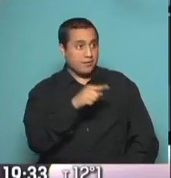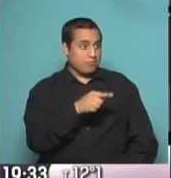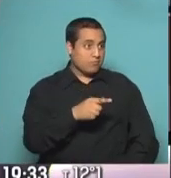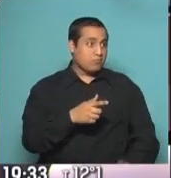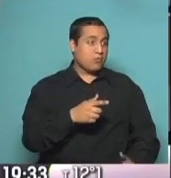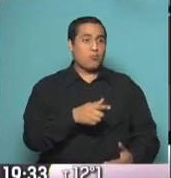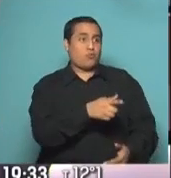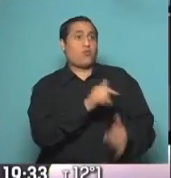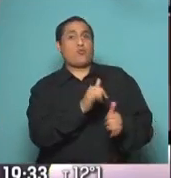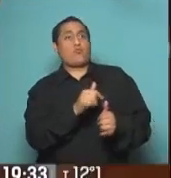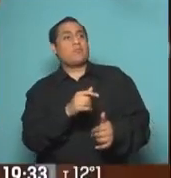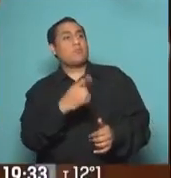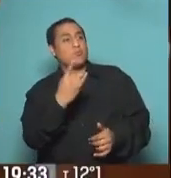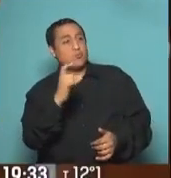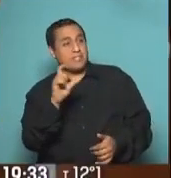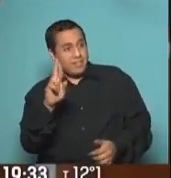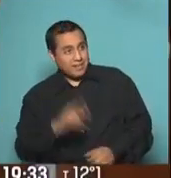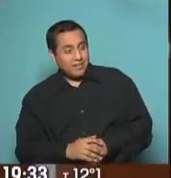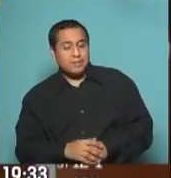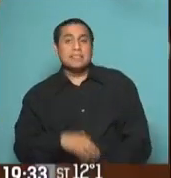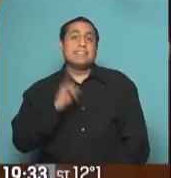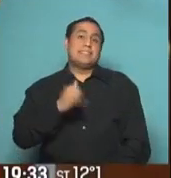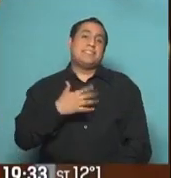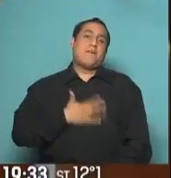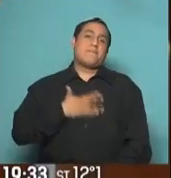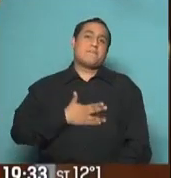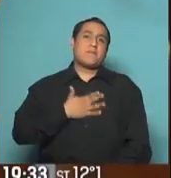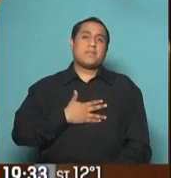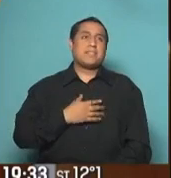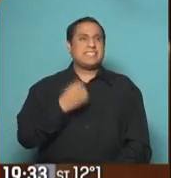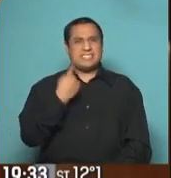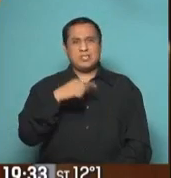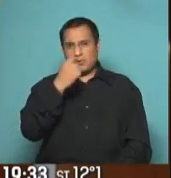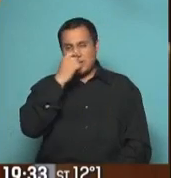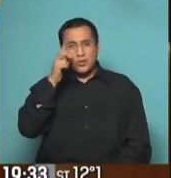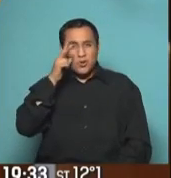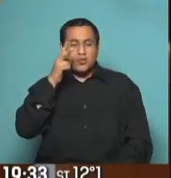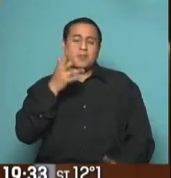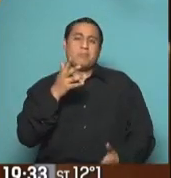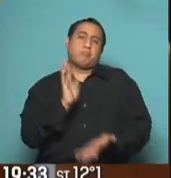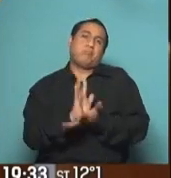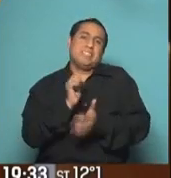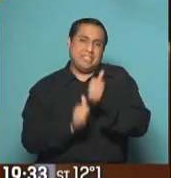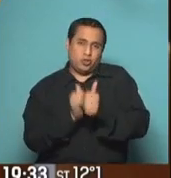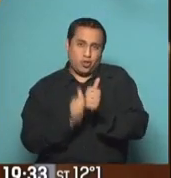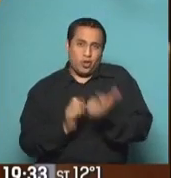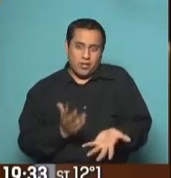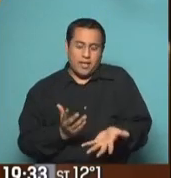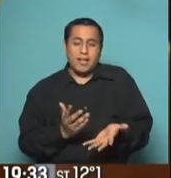la juventud radical si orgullosamente luego de 128 años de historia pudimos